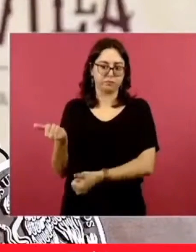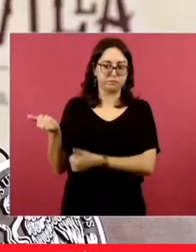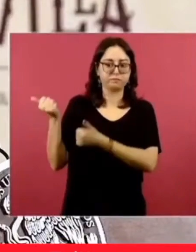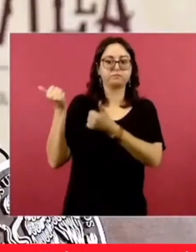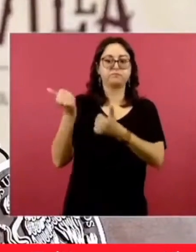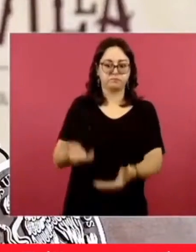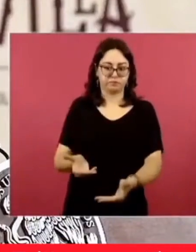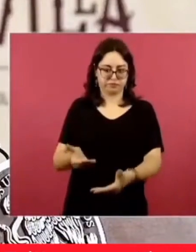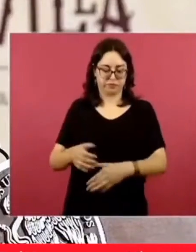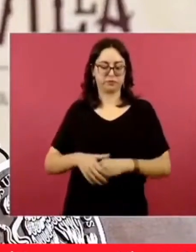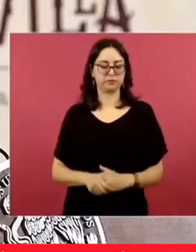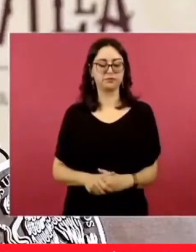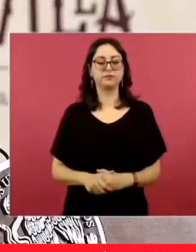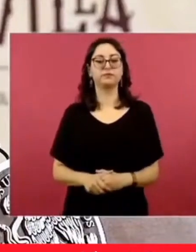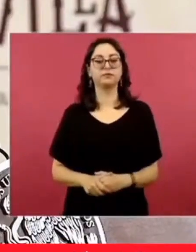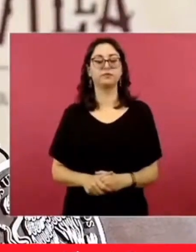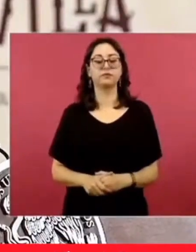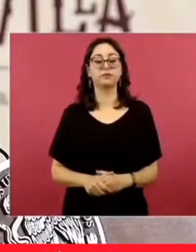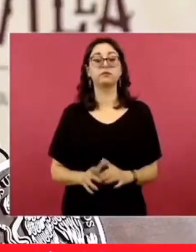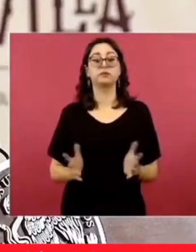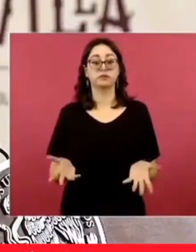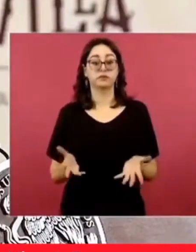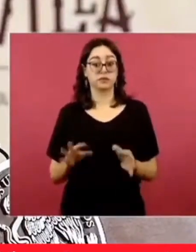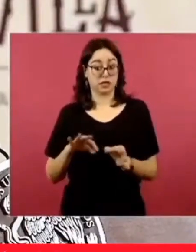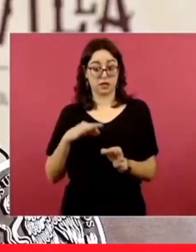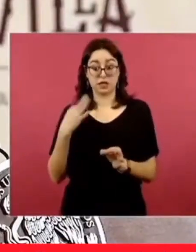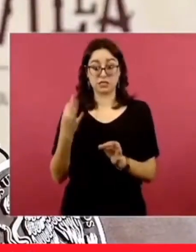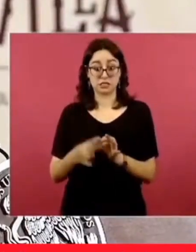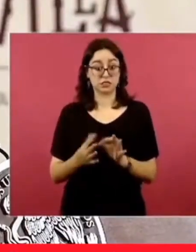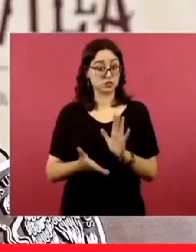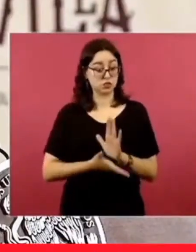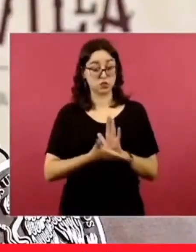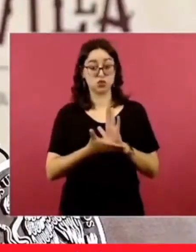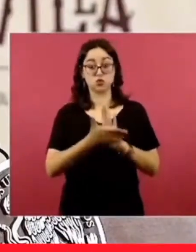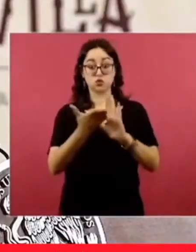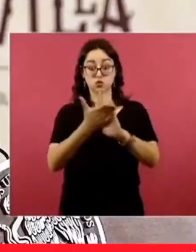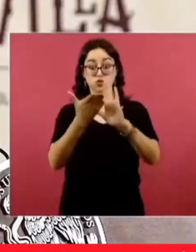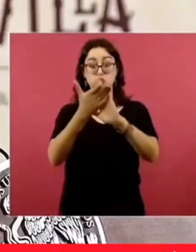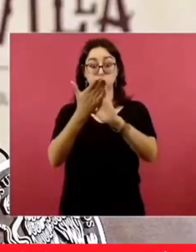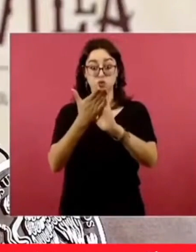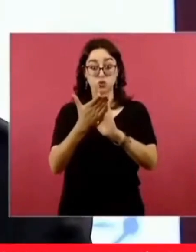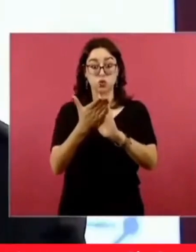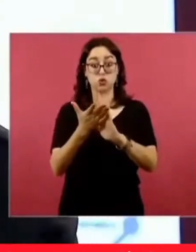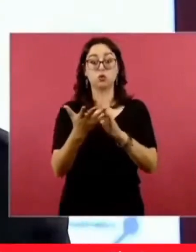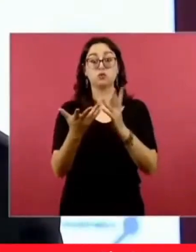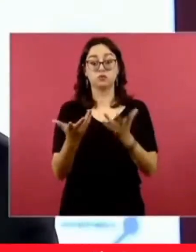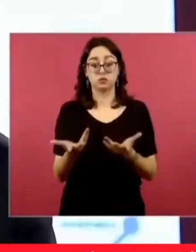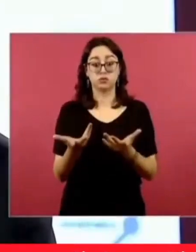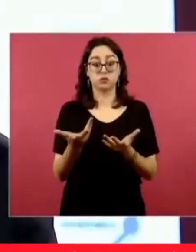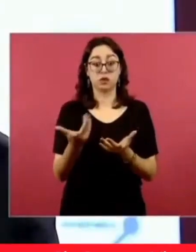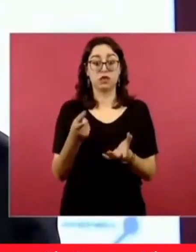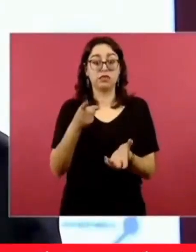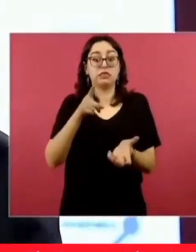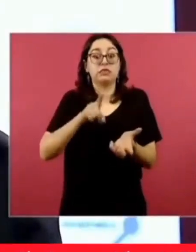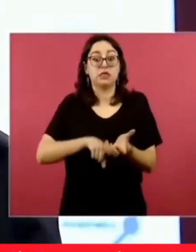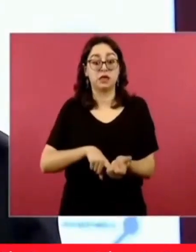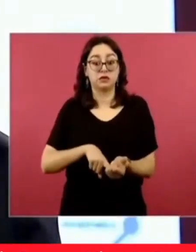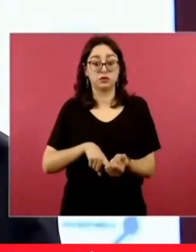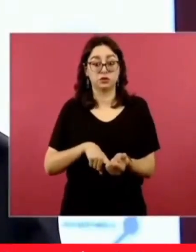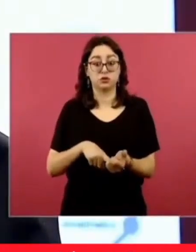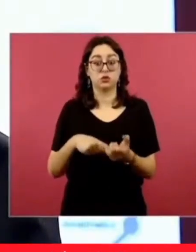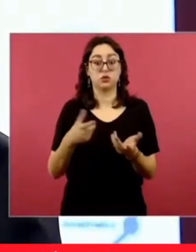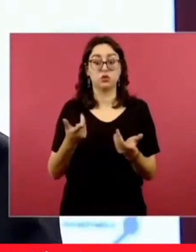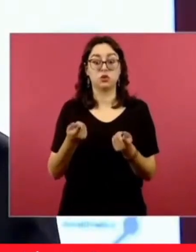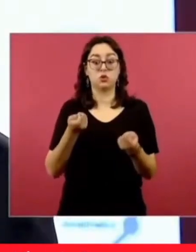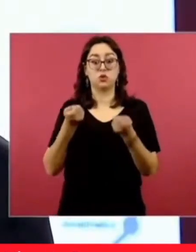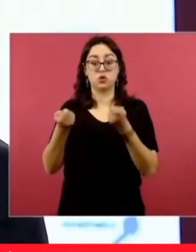sistema y que una vez que esté concluida la obra también será operado por el